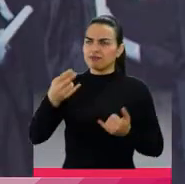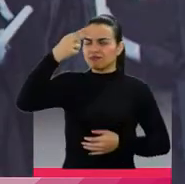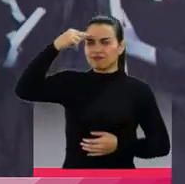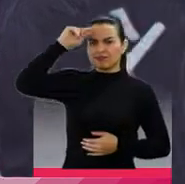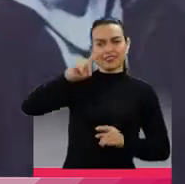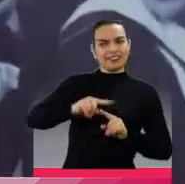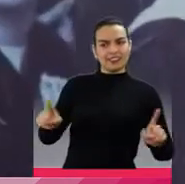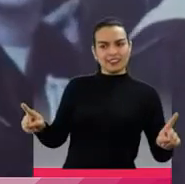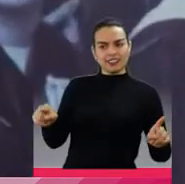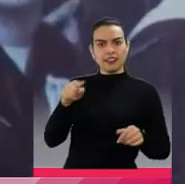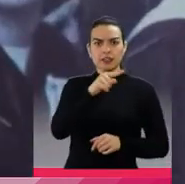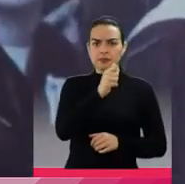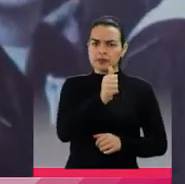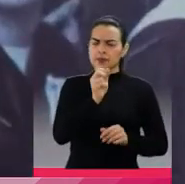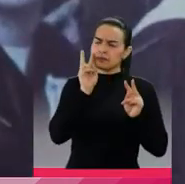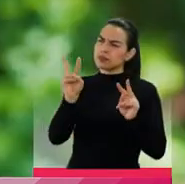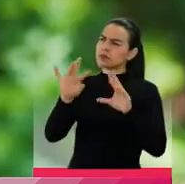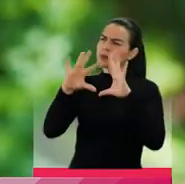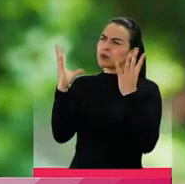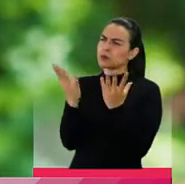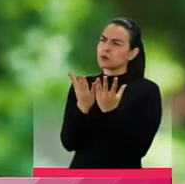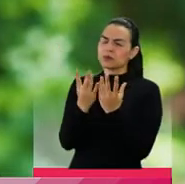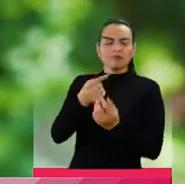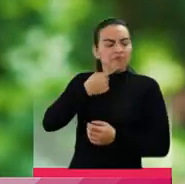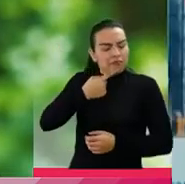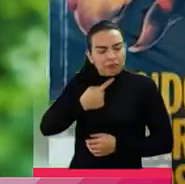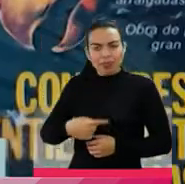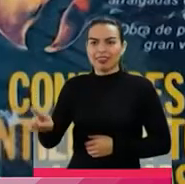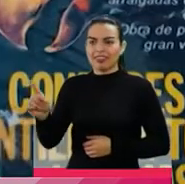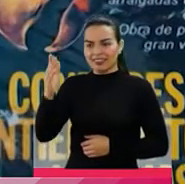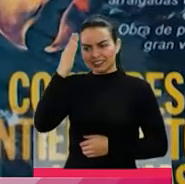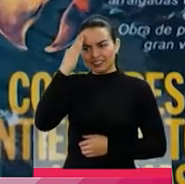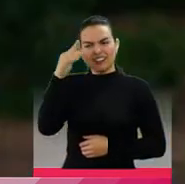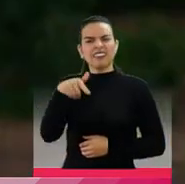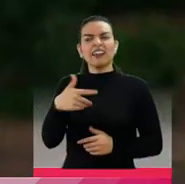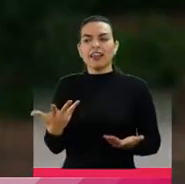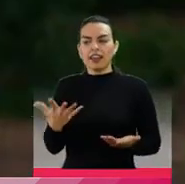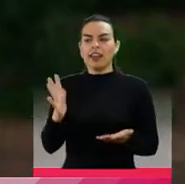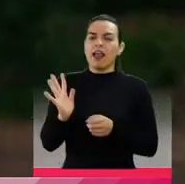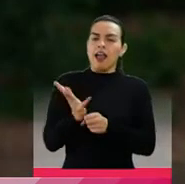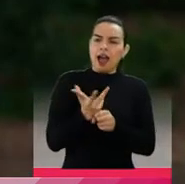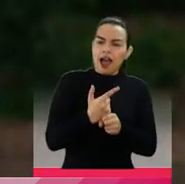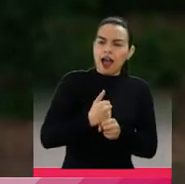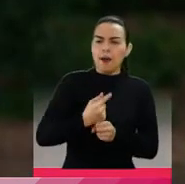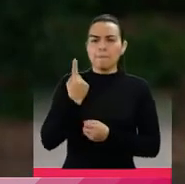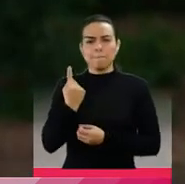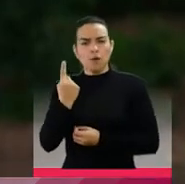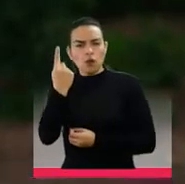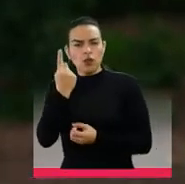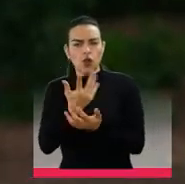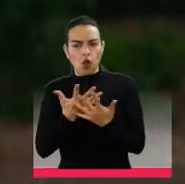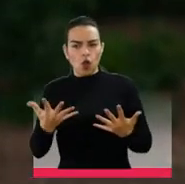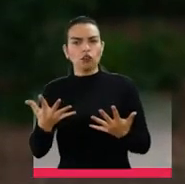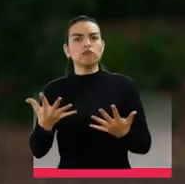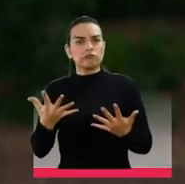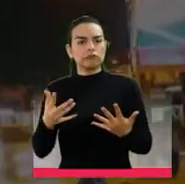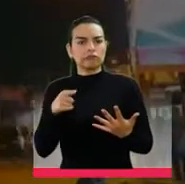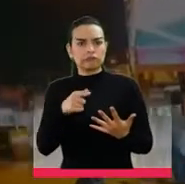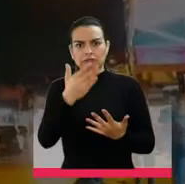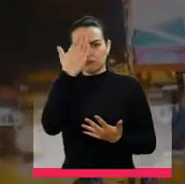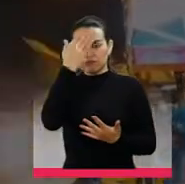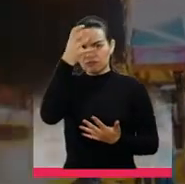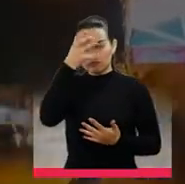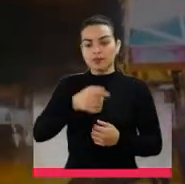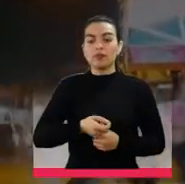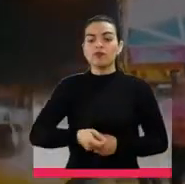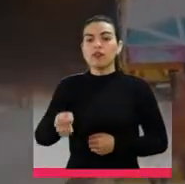es diferente a la del común, pudiendo destacar tanto en lo artístico como en lo político y lo mediático. Este